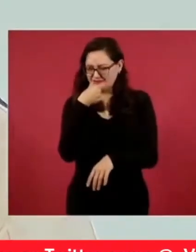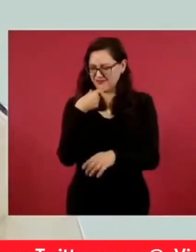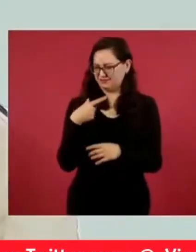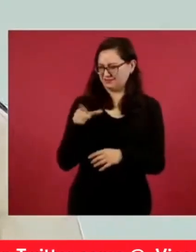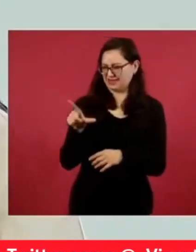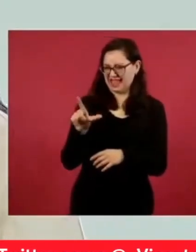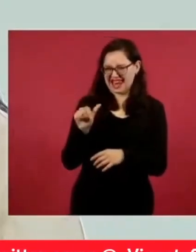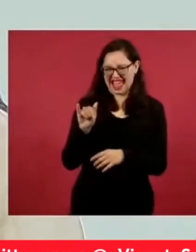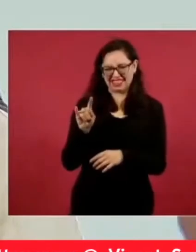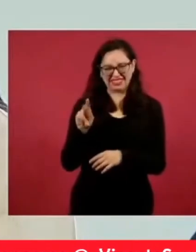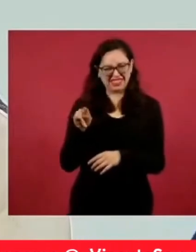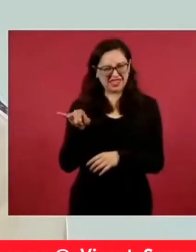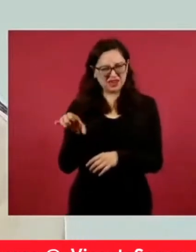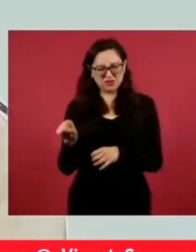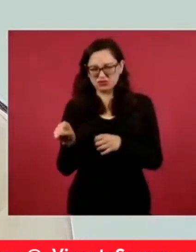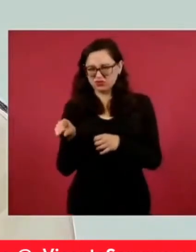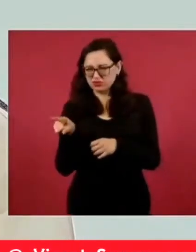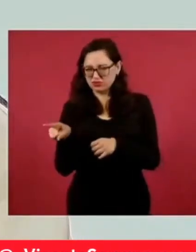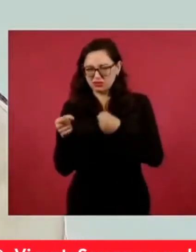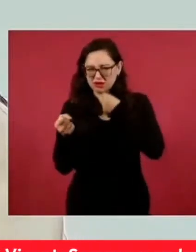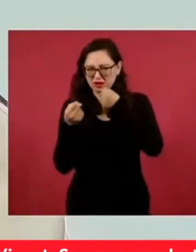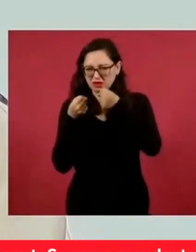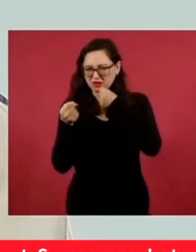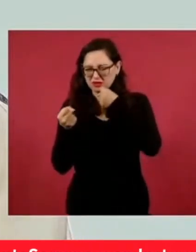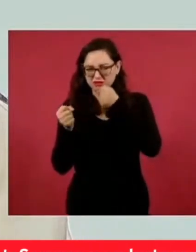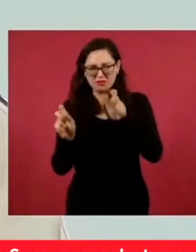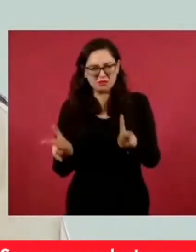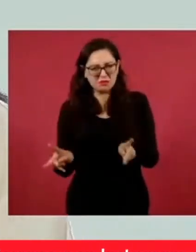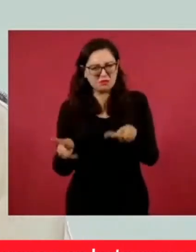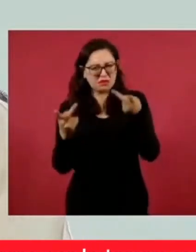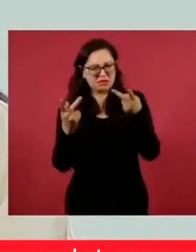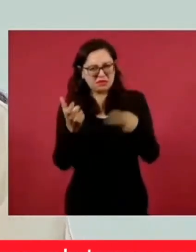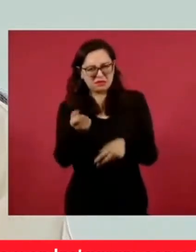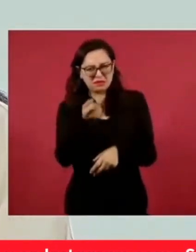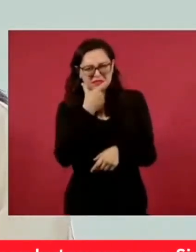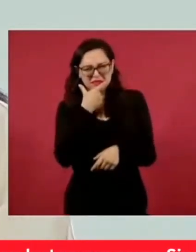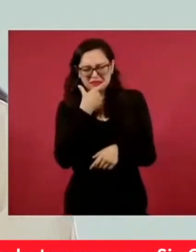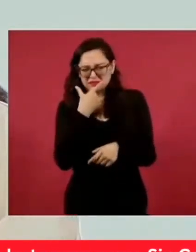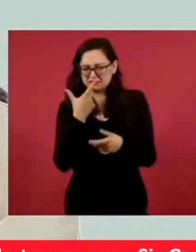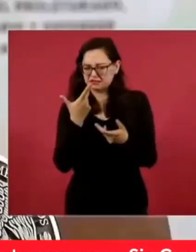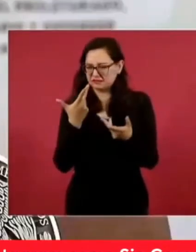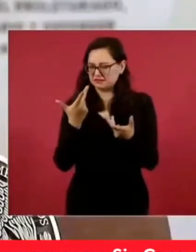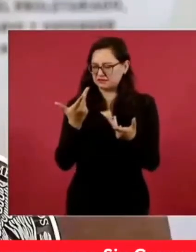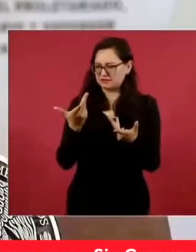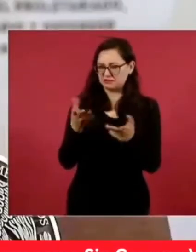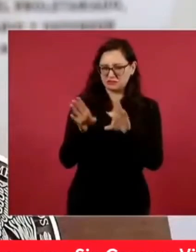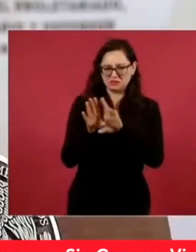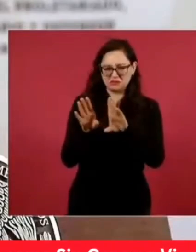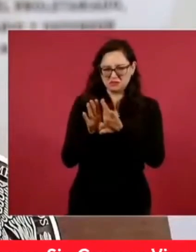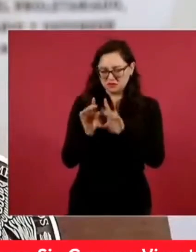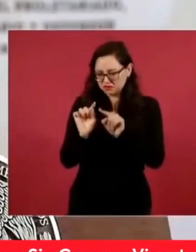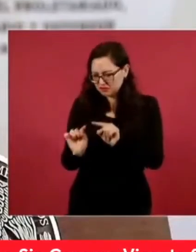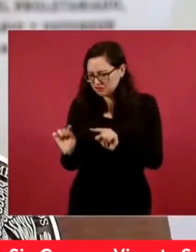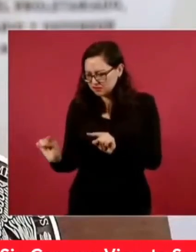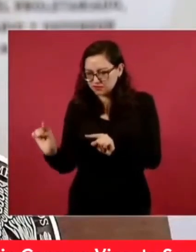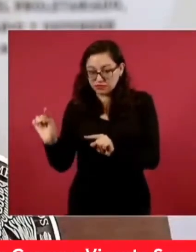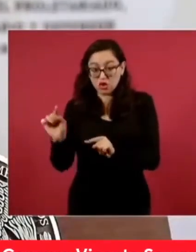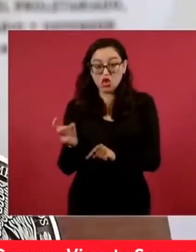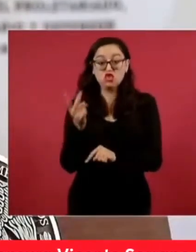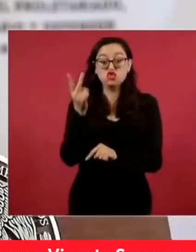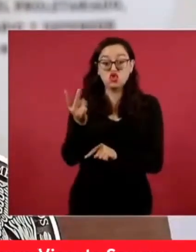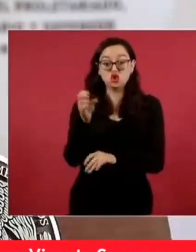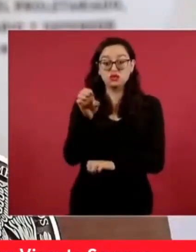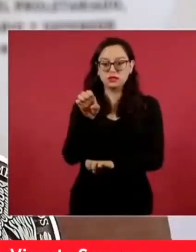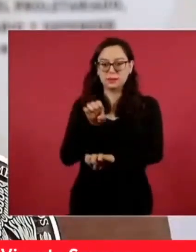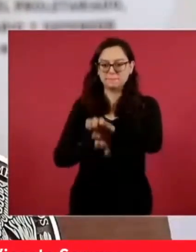eso supuestamente se dedican, a través de 2 empresas del Grupo Latinos. Pero este dinero,